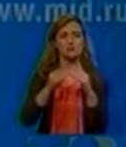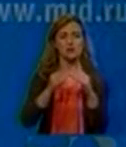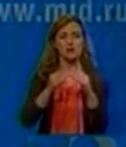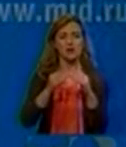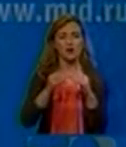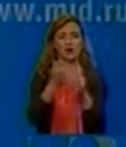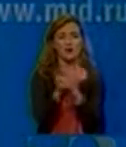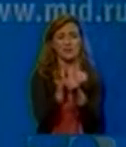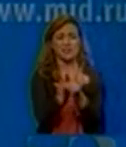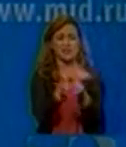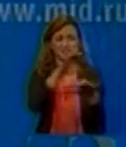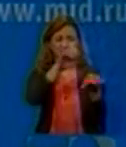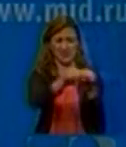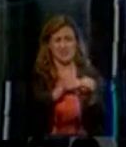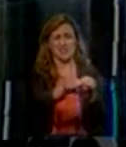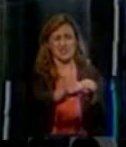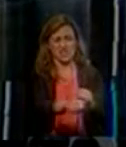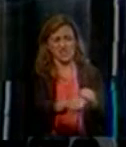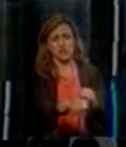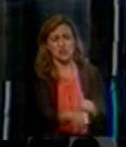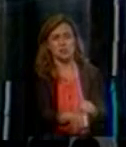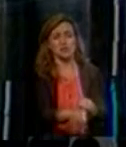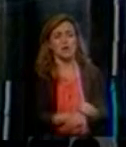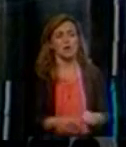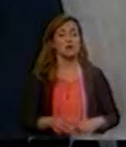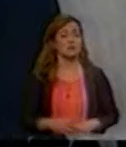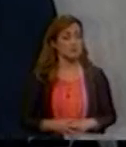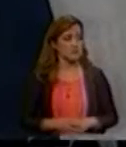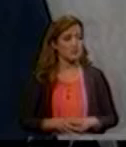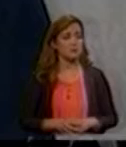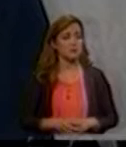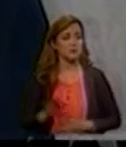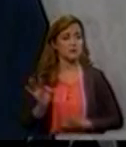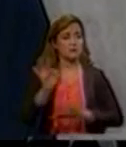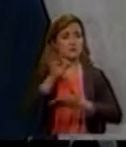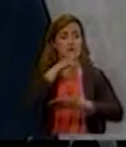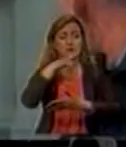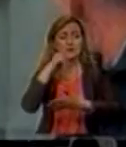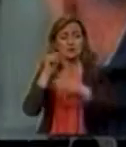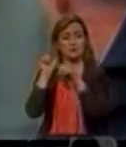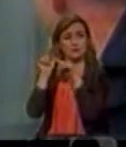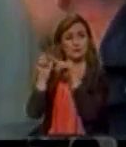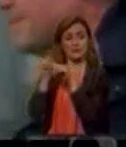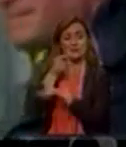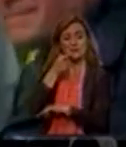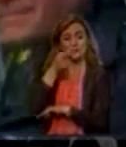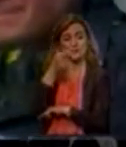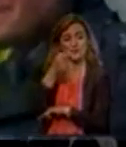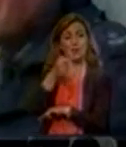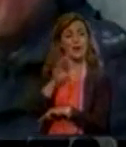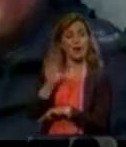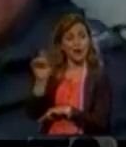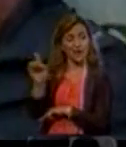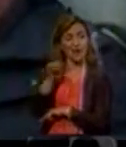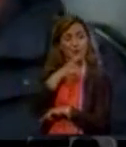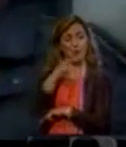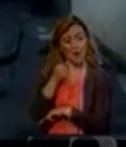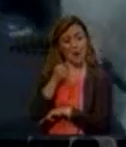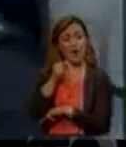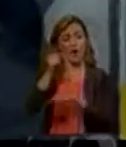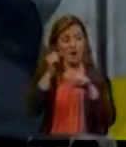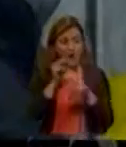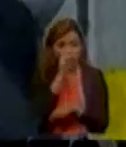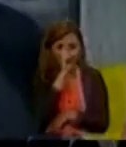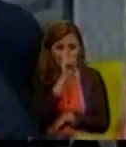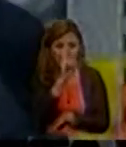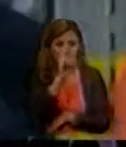de la libertad, escribió Zaharova. Asimismo, el portavoz presidencial ruso Dmitry Peskov señaló que Moscú espera que se respeten los derechos de